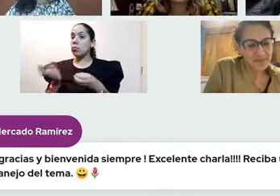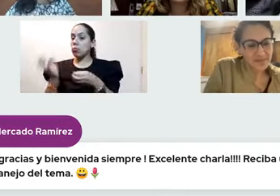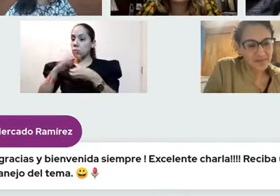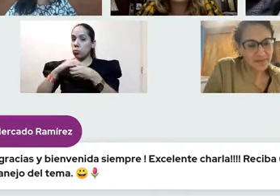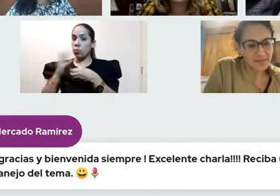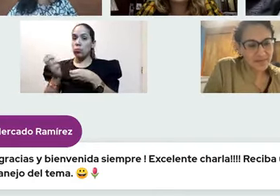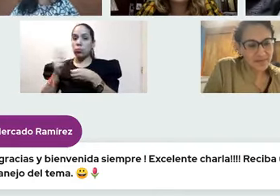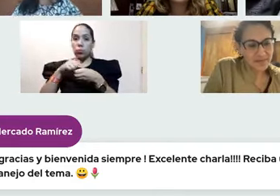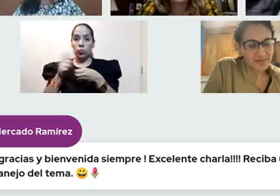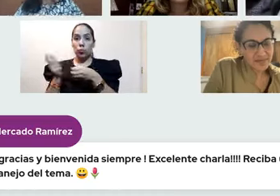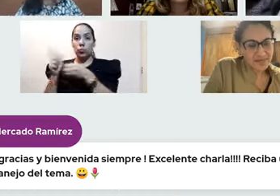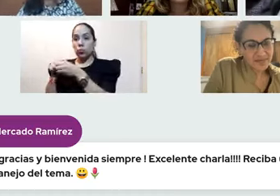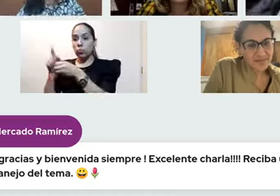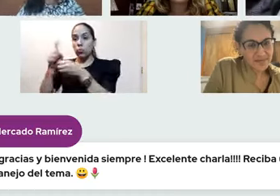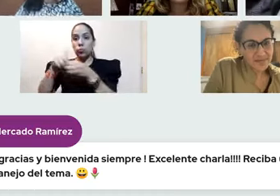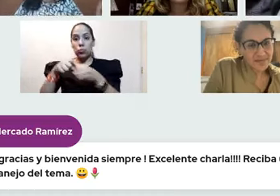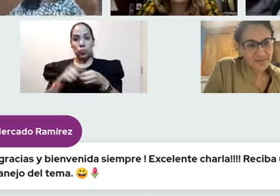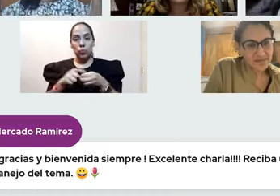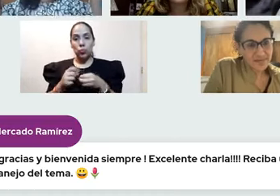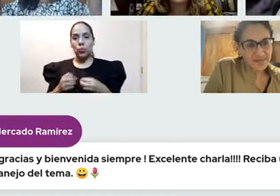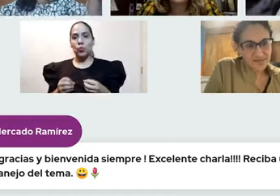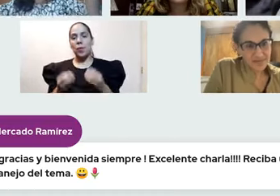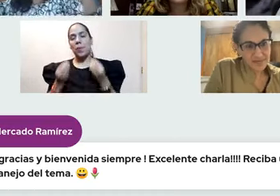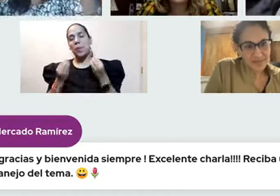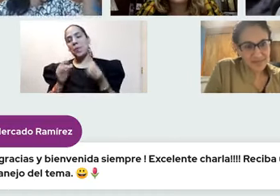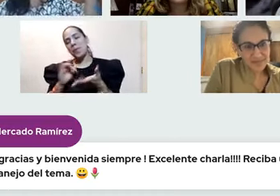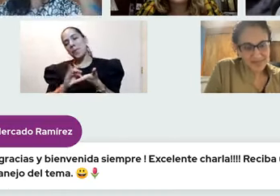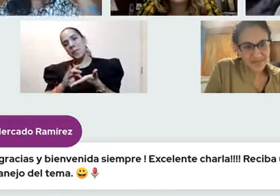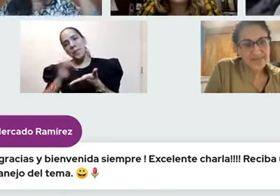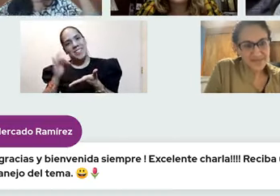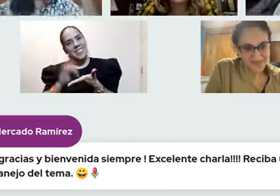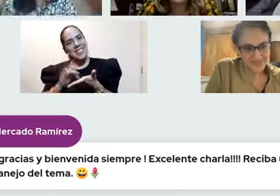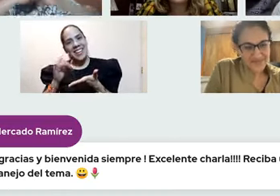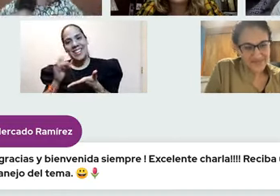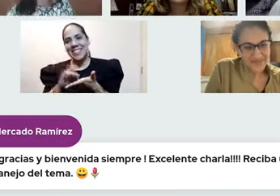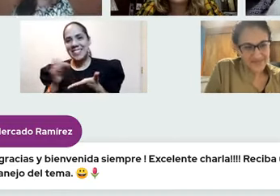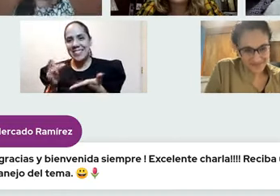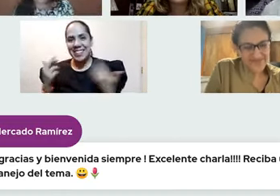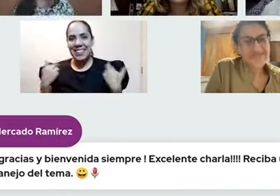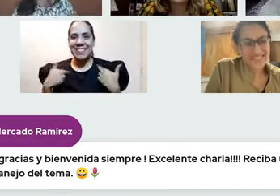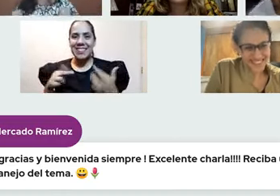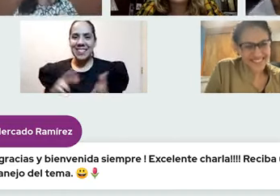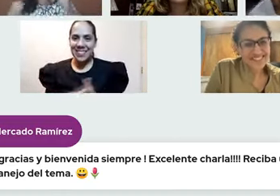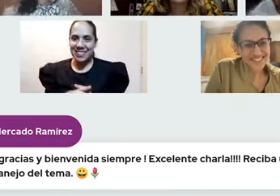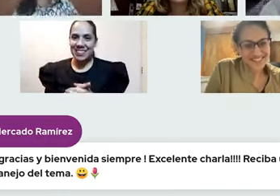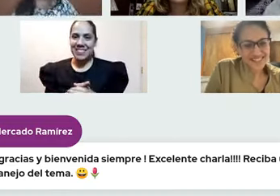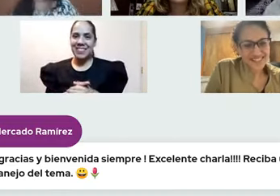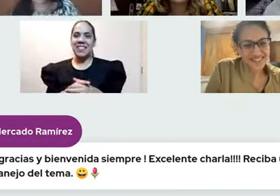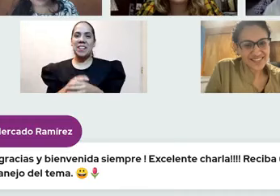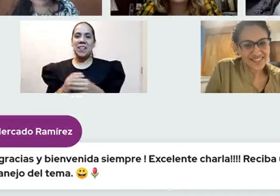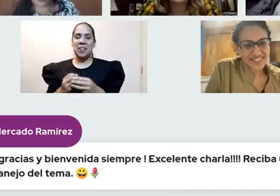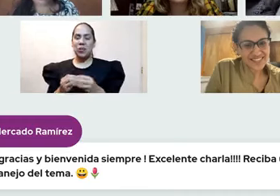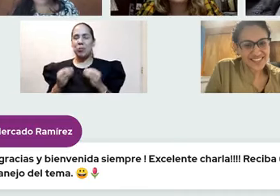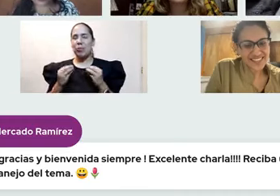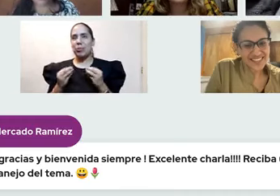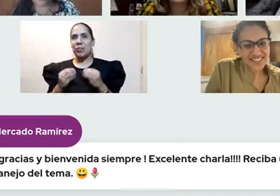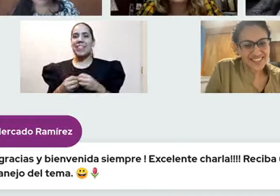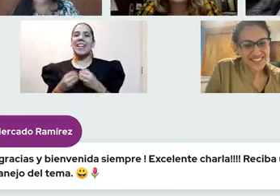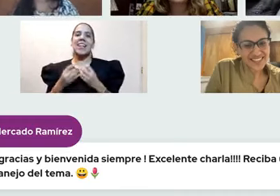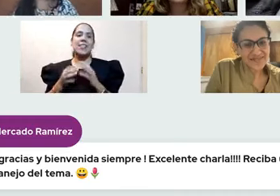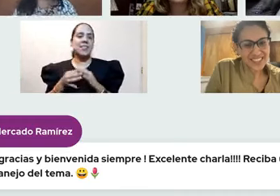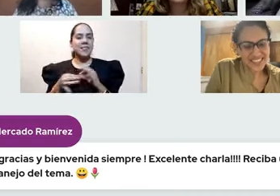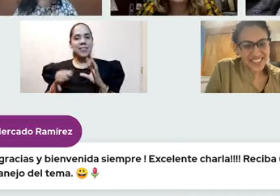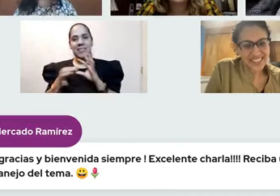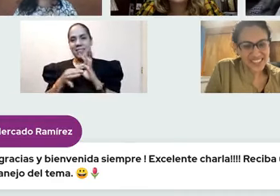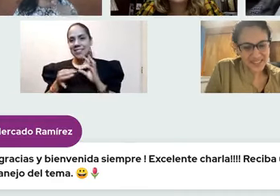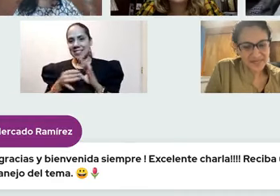gracias, maestra. De verdad, Guadalupe Cañongo León. Gran ponente esta tarde en